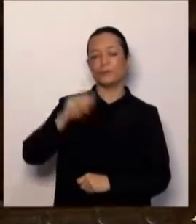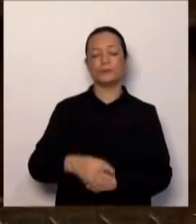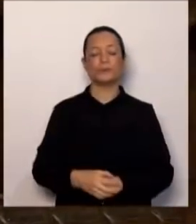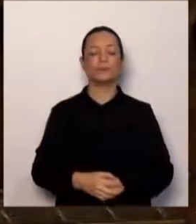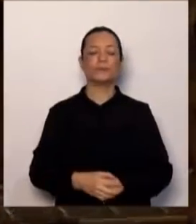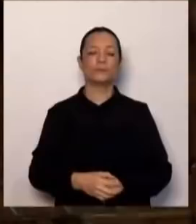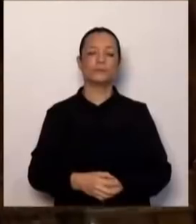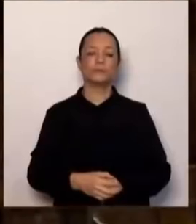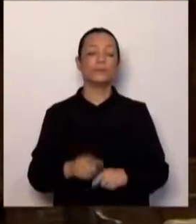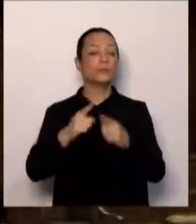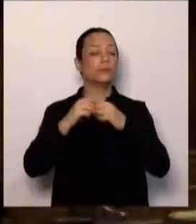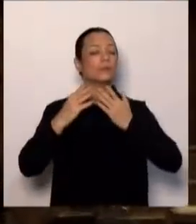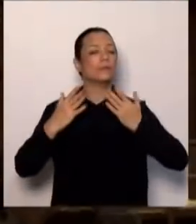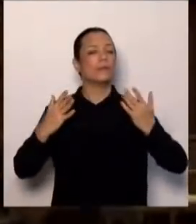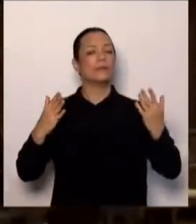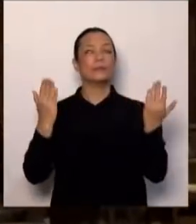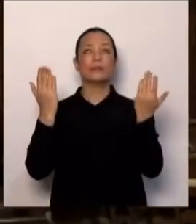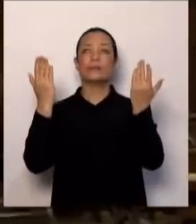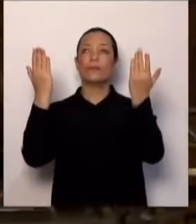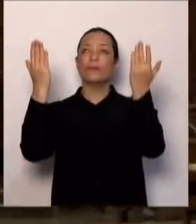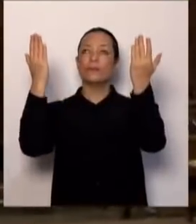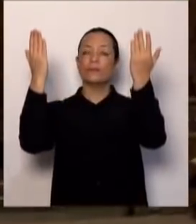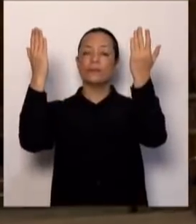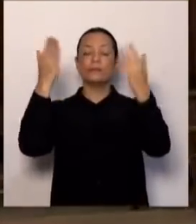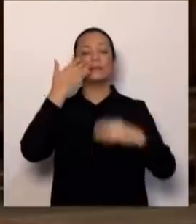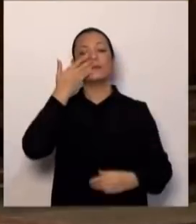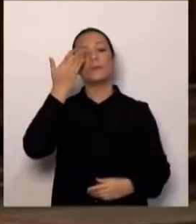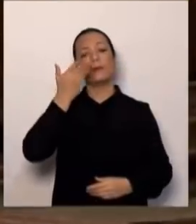Señor. Por tu inmensa gloria te